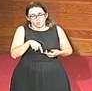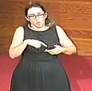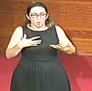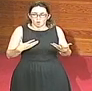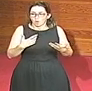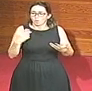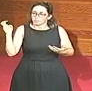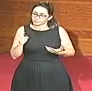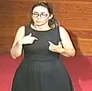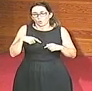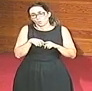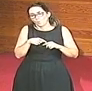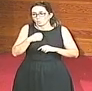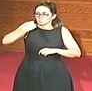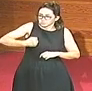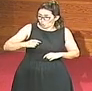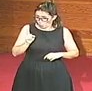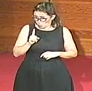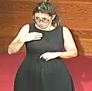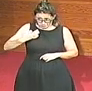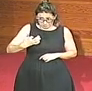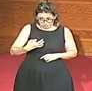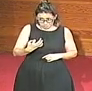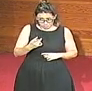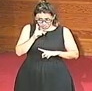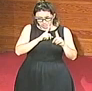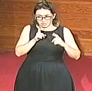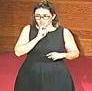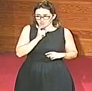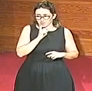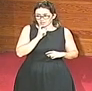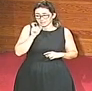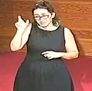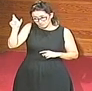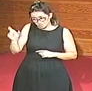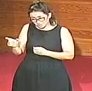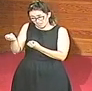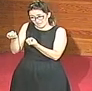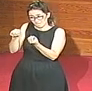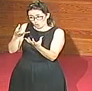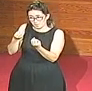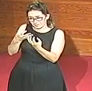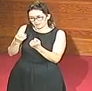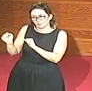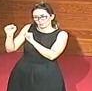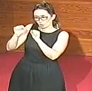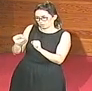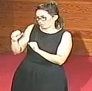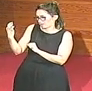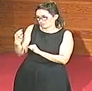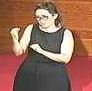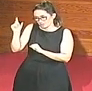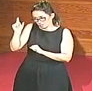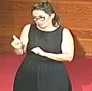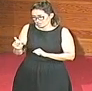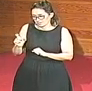verdad. Entonces, este tipo de investigaciones hay que proteger al informante, hay que sacarle los colores al poder, en este